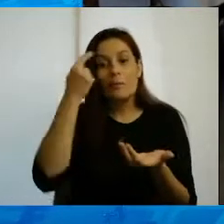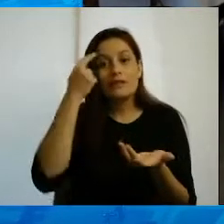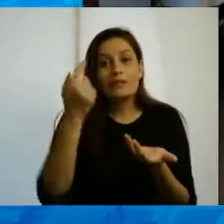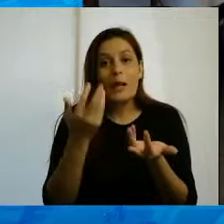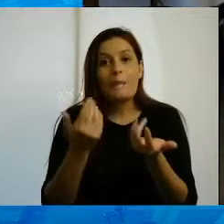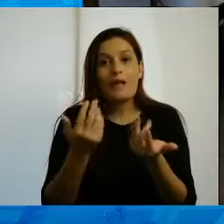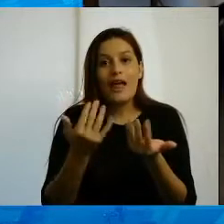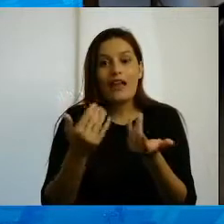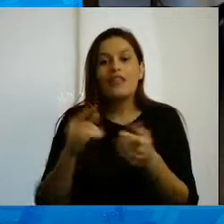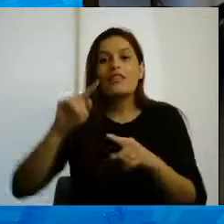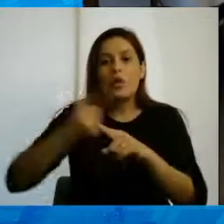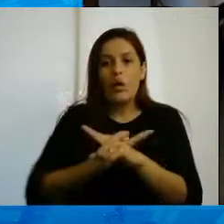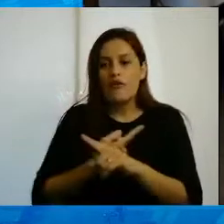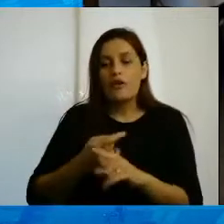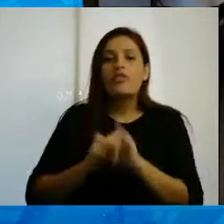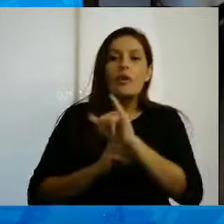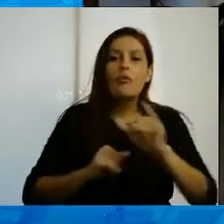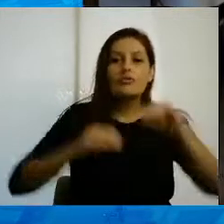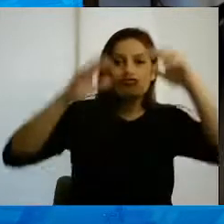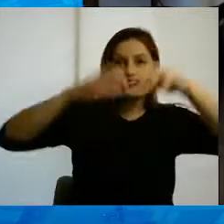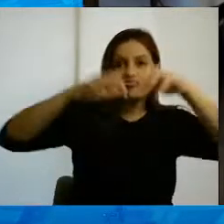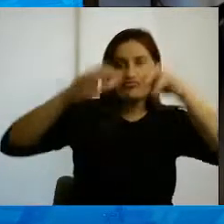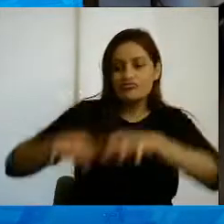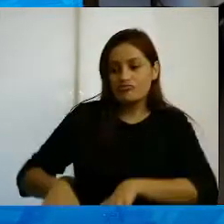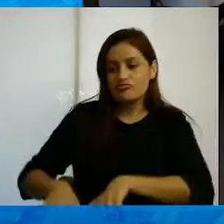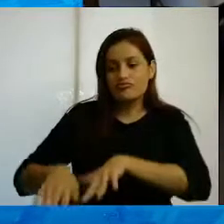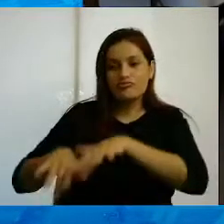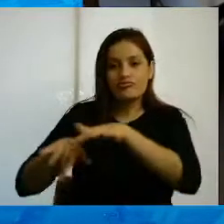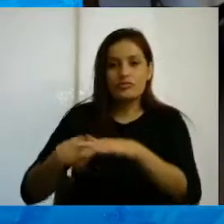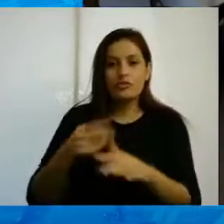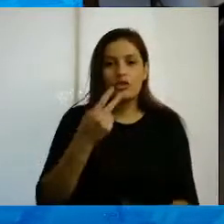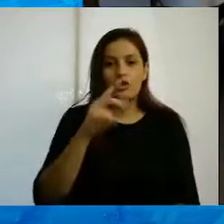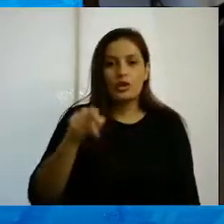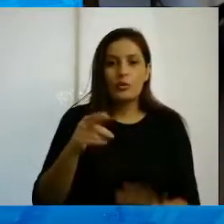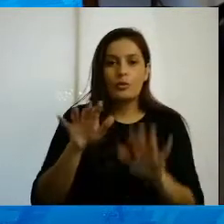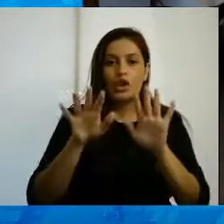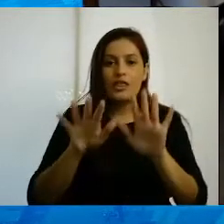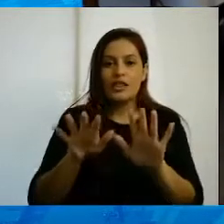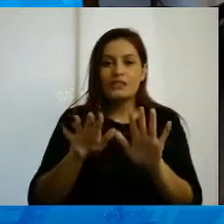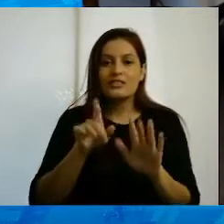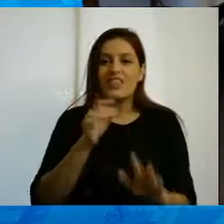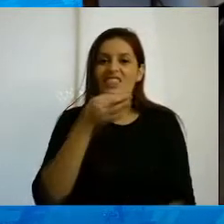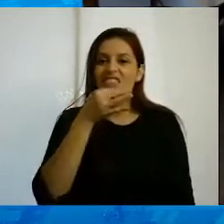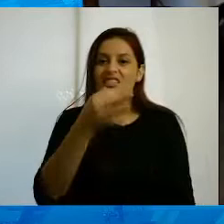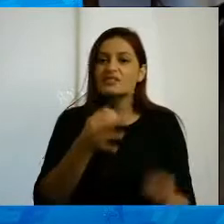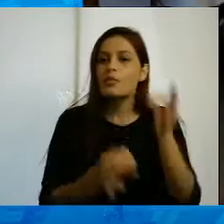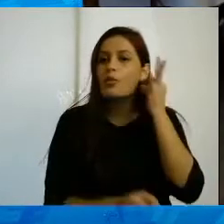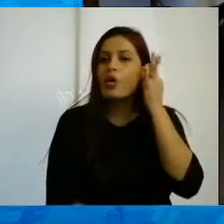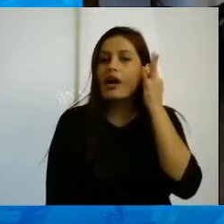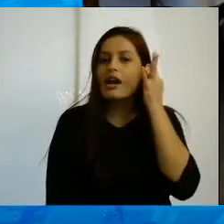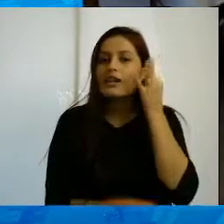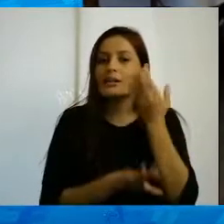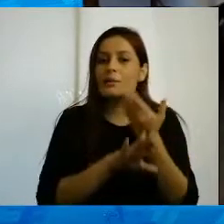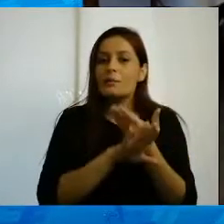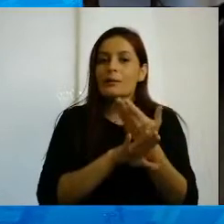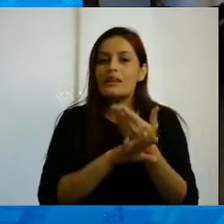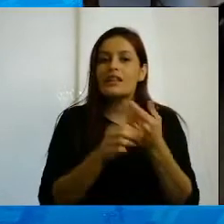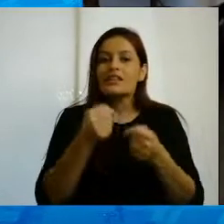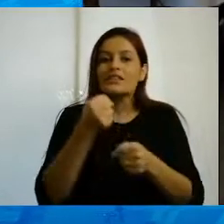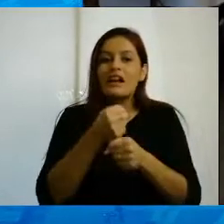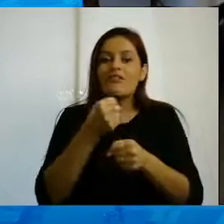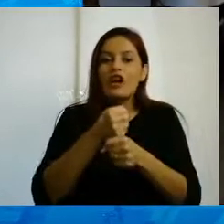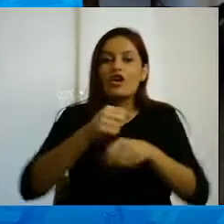vez más el barro. Y el 2.10 del espacio para Mónica Ramos, destacada profesora de danza, se le ha visto trabajar muchísimo